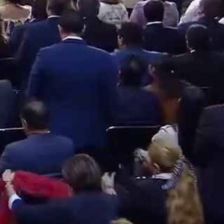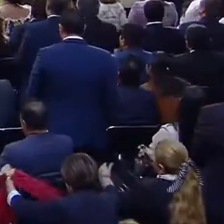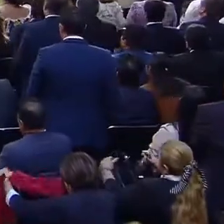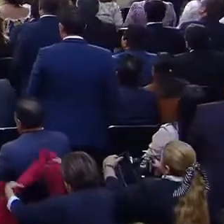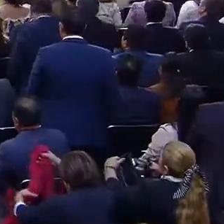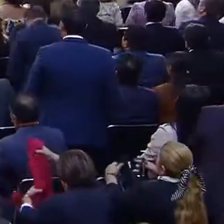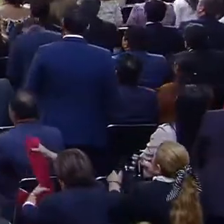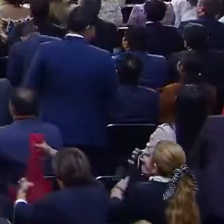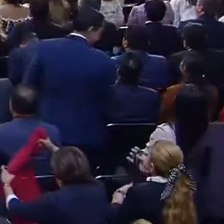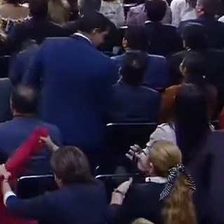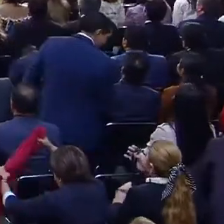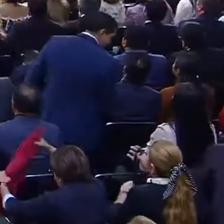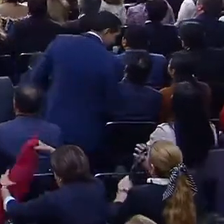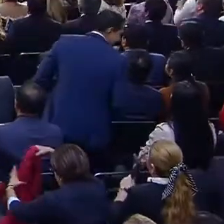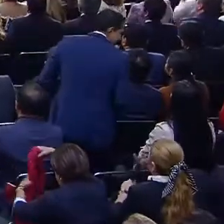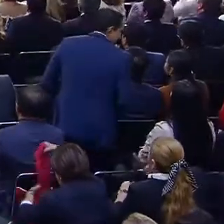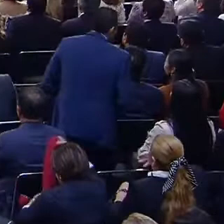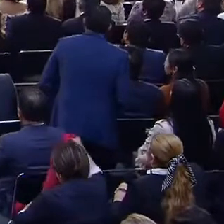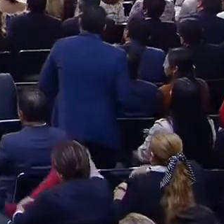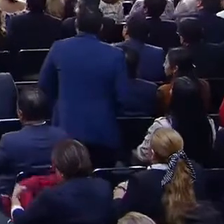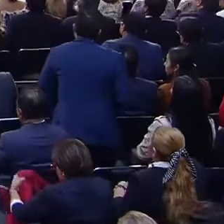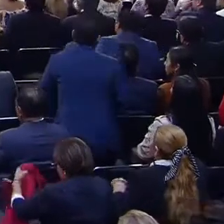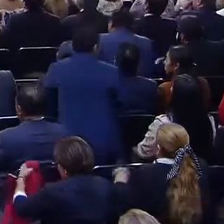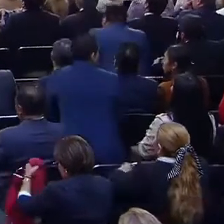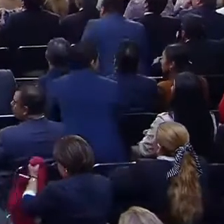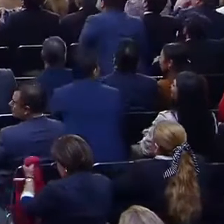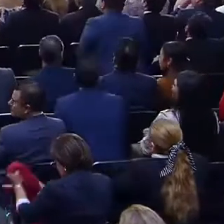Favor de tomar asiento.